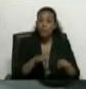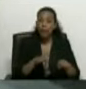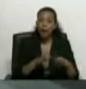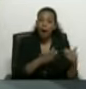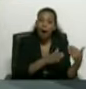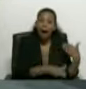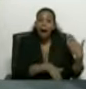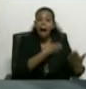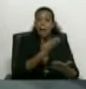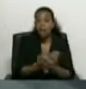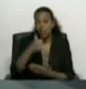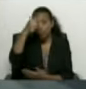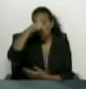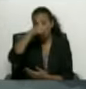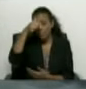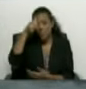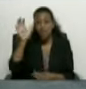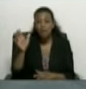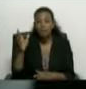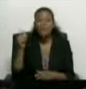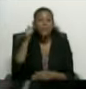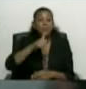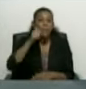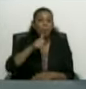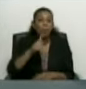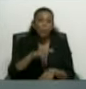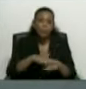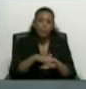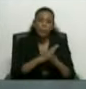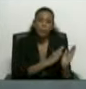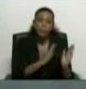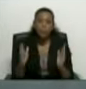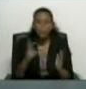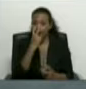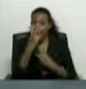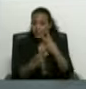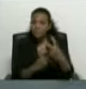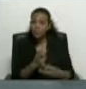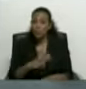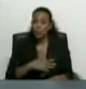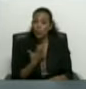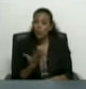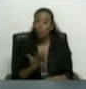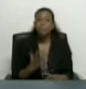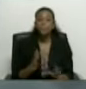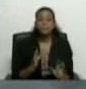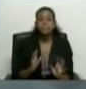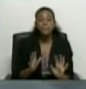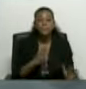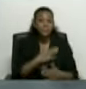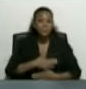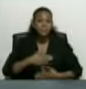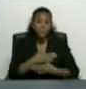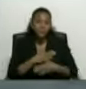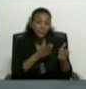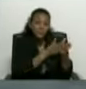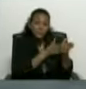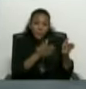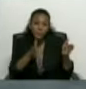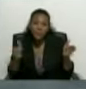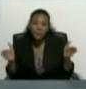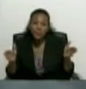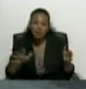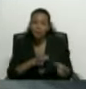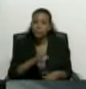una opción inédita para que los caraqueños y visitantes, quienes disfrutaron en las